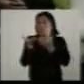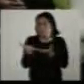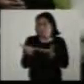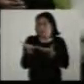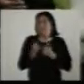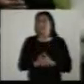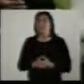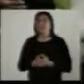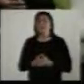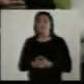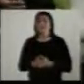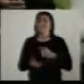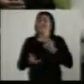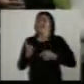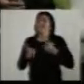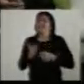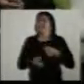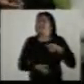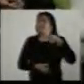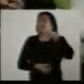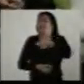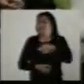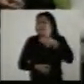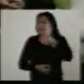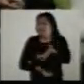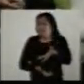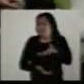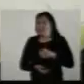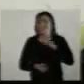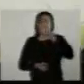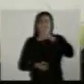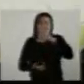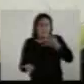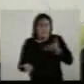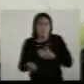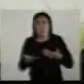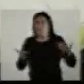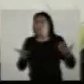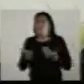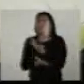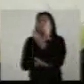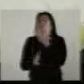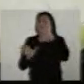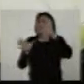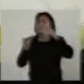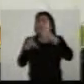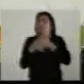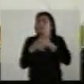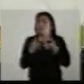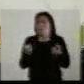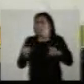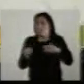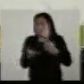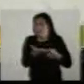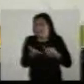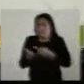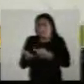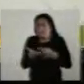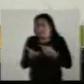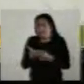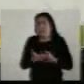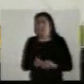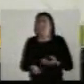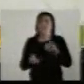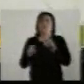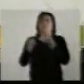propone que se asignen recursos. Y esto debe hacer que el nuevo Congreso, al debatir el